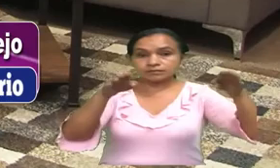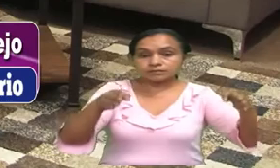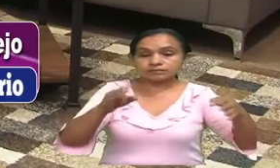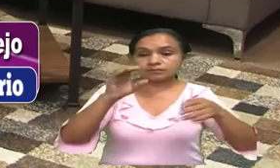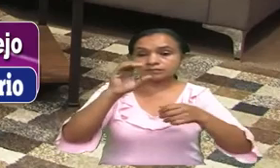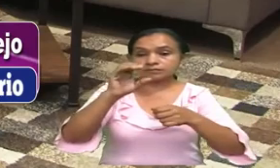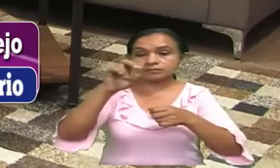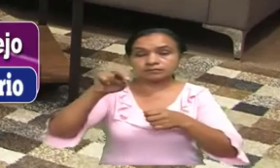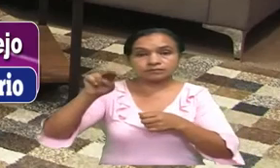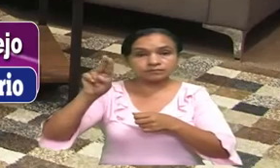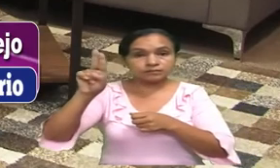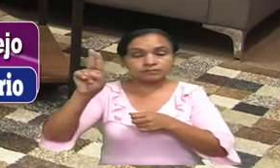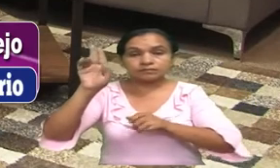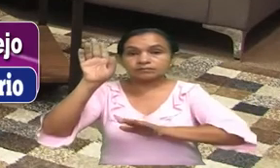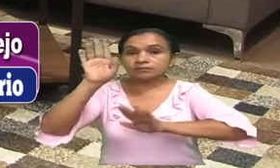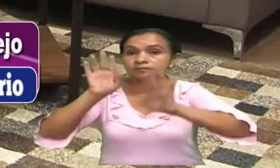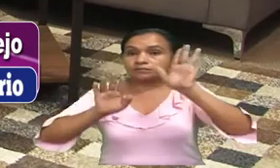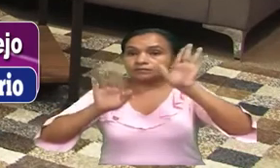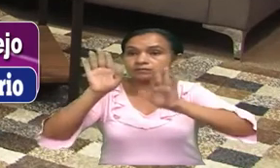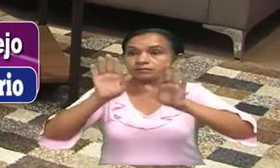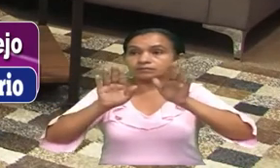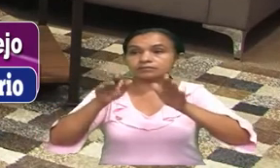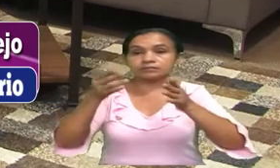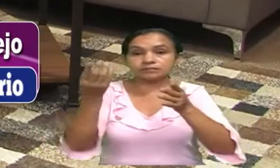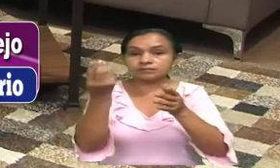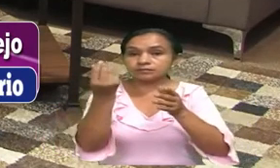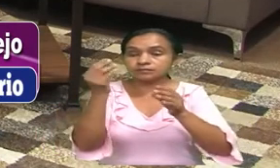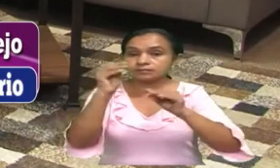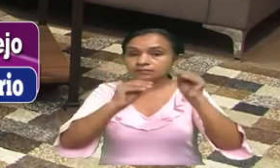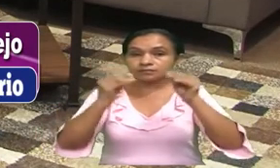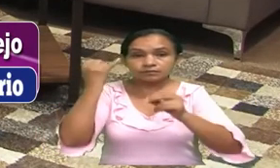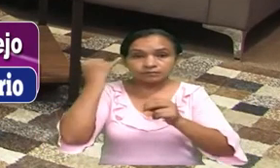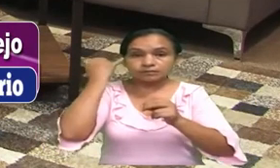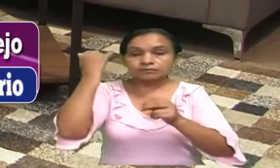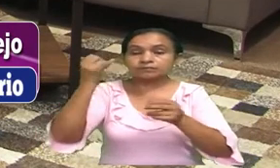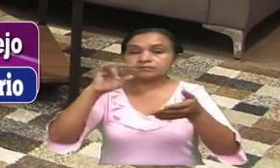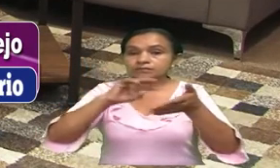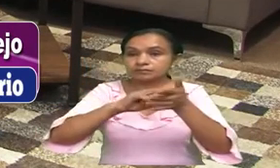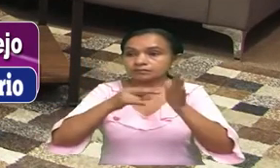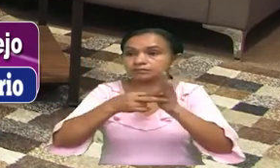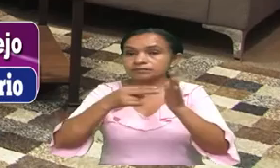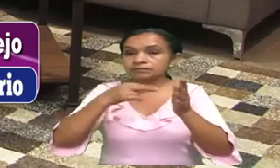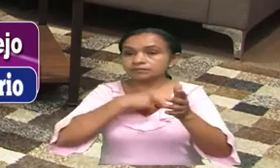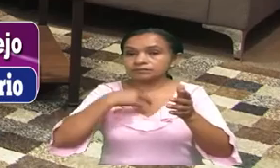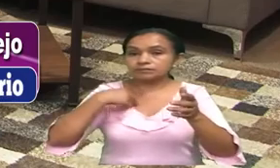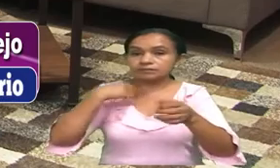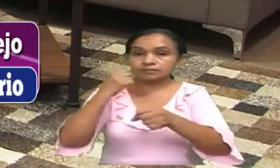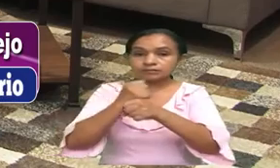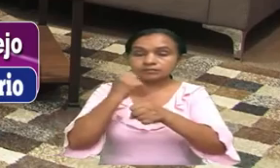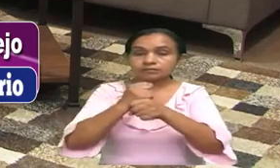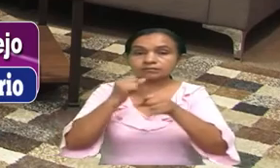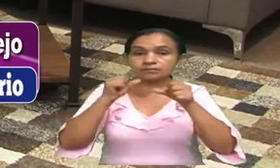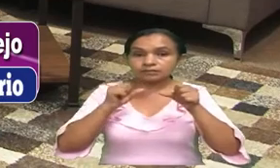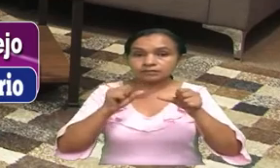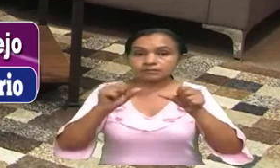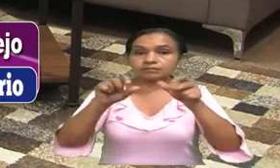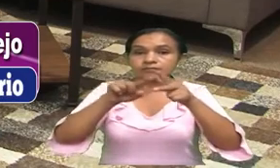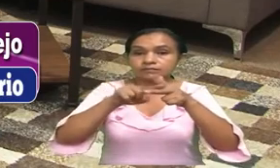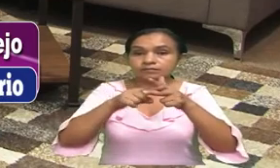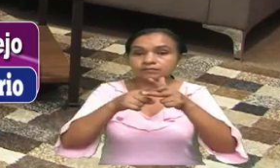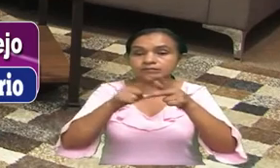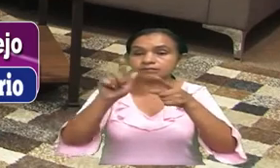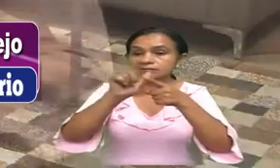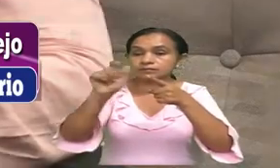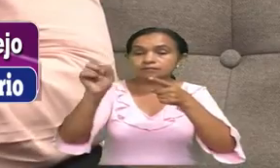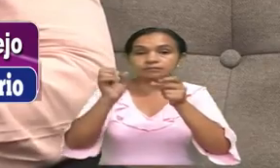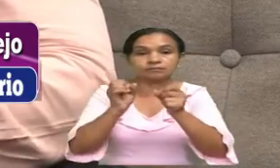CNU participamos en la mesa de economía creativa. En este sentido estamos también, vamos a iniciar el próximo mes de